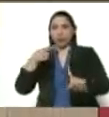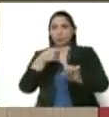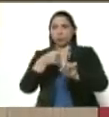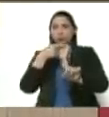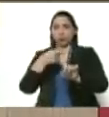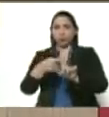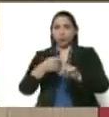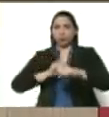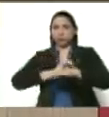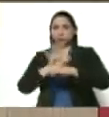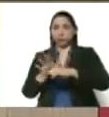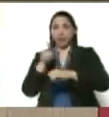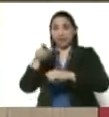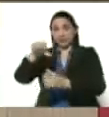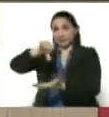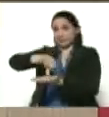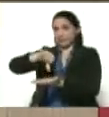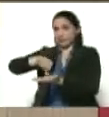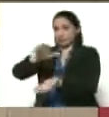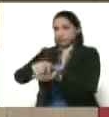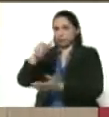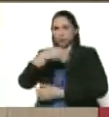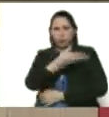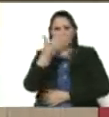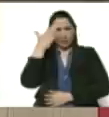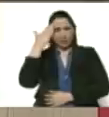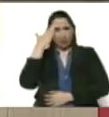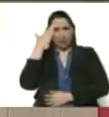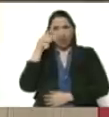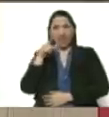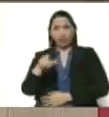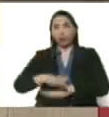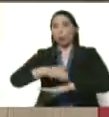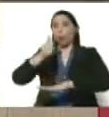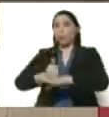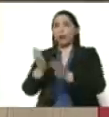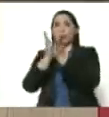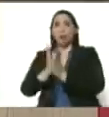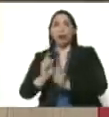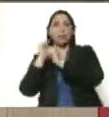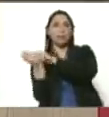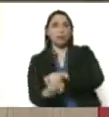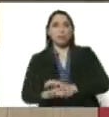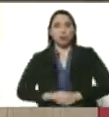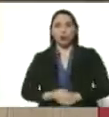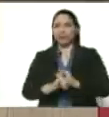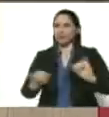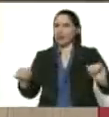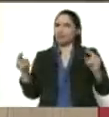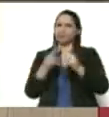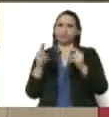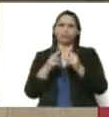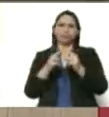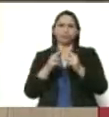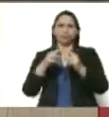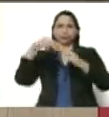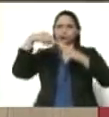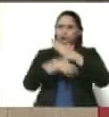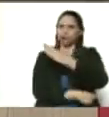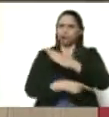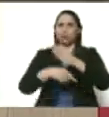positivos. Esto es un foco que, como ustedes bien saben, se derivó de una de las academias de béisbol que ya todo el país